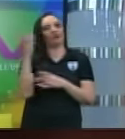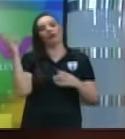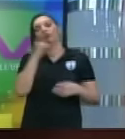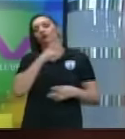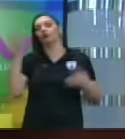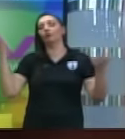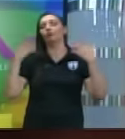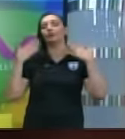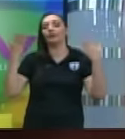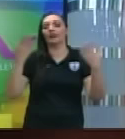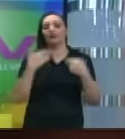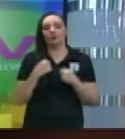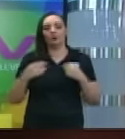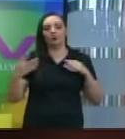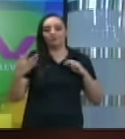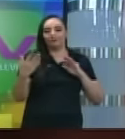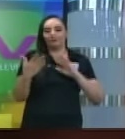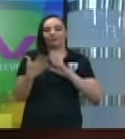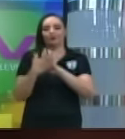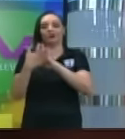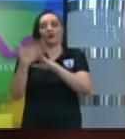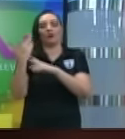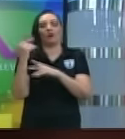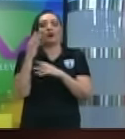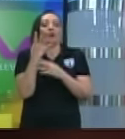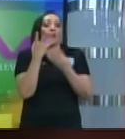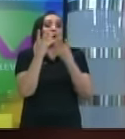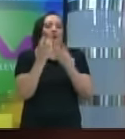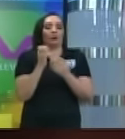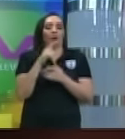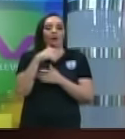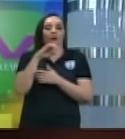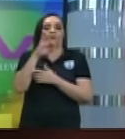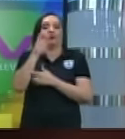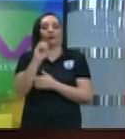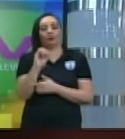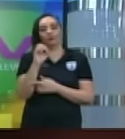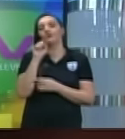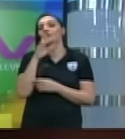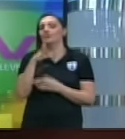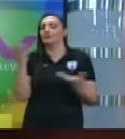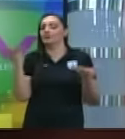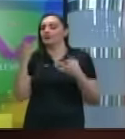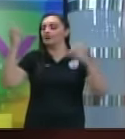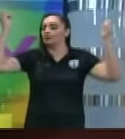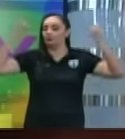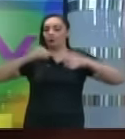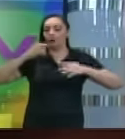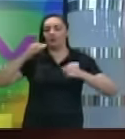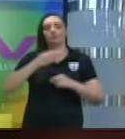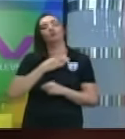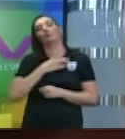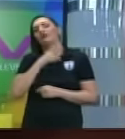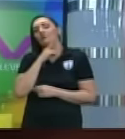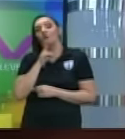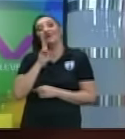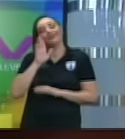fresco desde el norte, choca con el aire húmedo desde el Golfo y va a derivar en esta situación de lluvias. Aunque la buena noticia relativamente